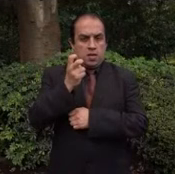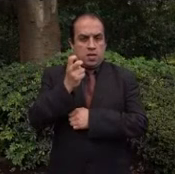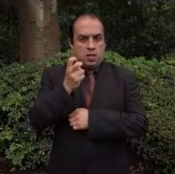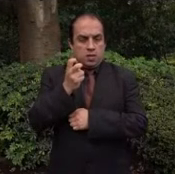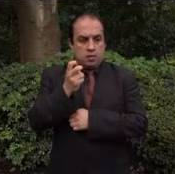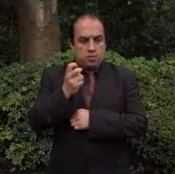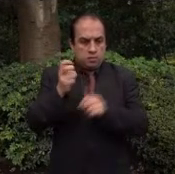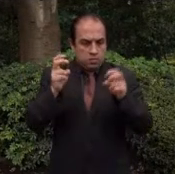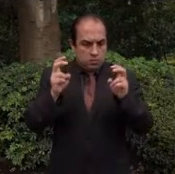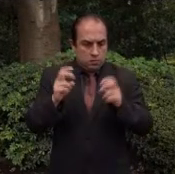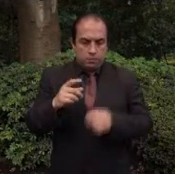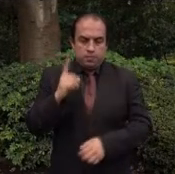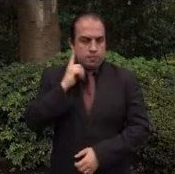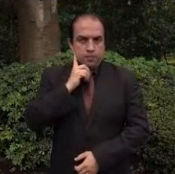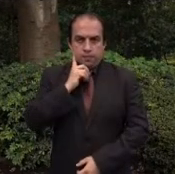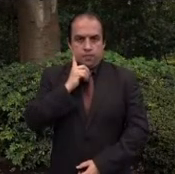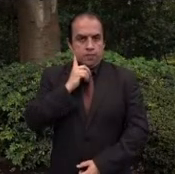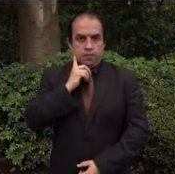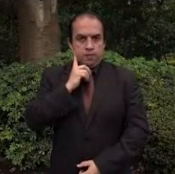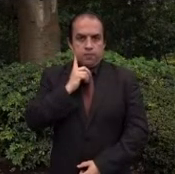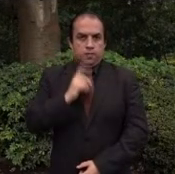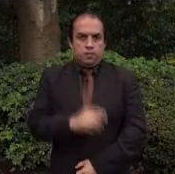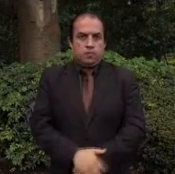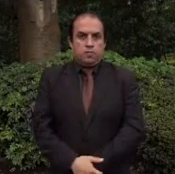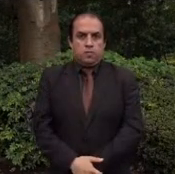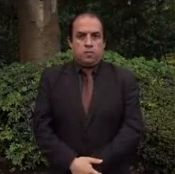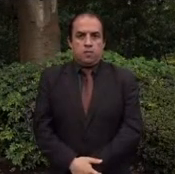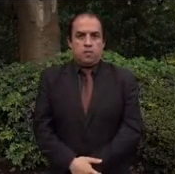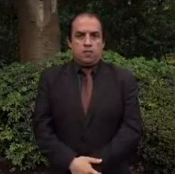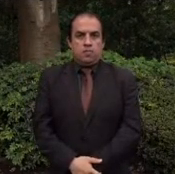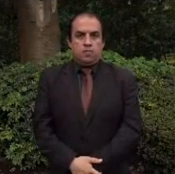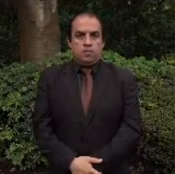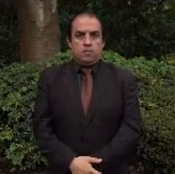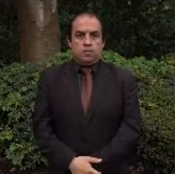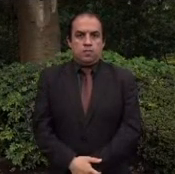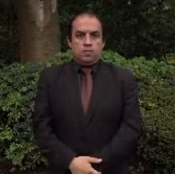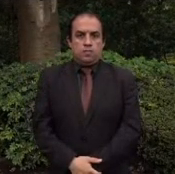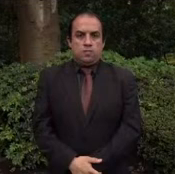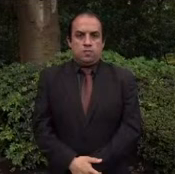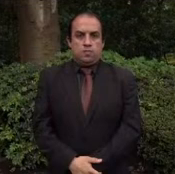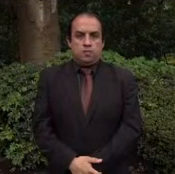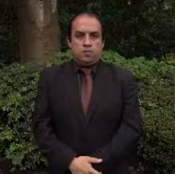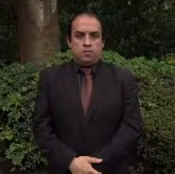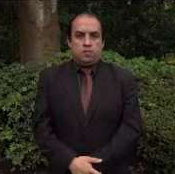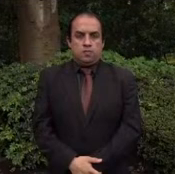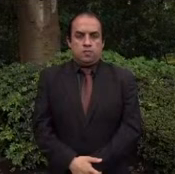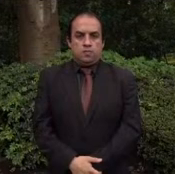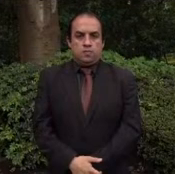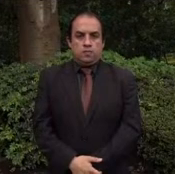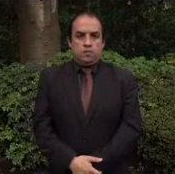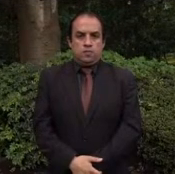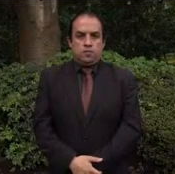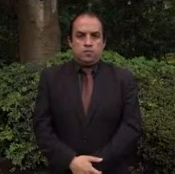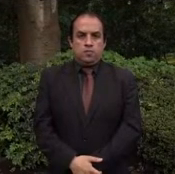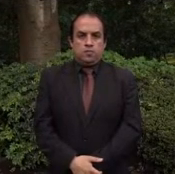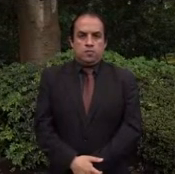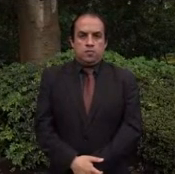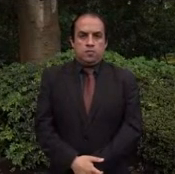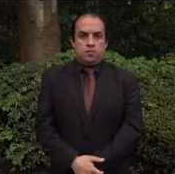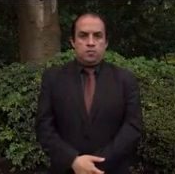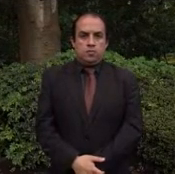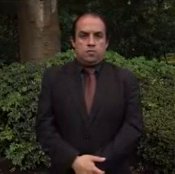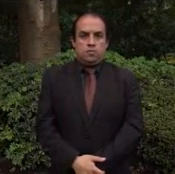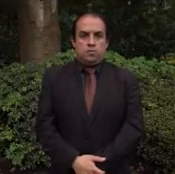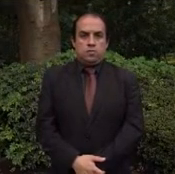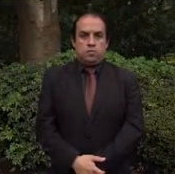vecinos que se han inconformado, que dicen que se pretende tirar decenas, ¿es mentira o qué está pasando ahí, doctor? Pues a lo mejor están